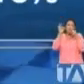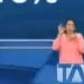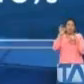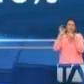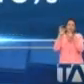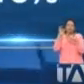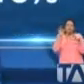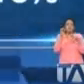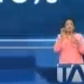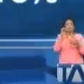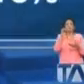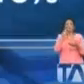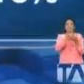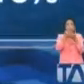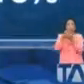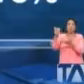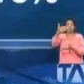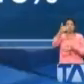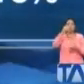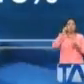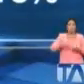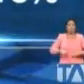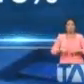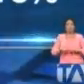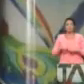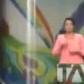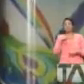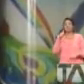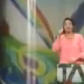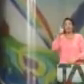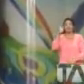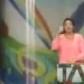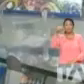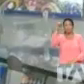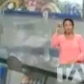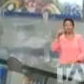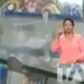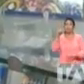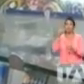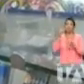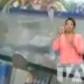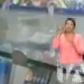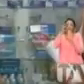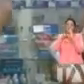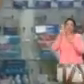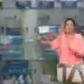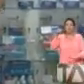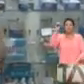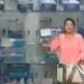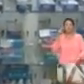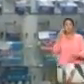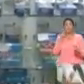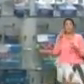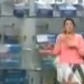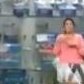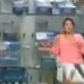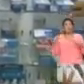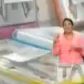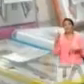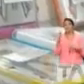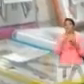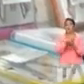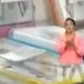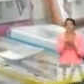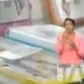productos ya no cancelará el 10% de arancel, sino el 5%. Aquí están algunos artículos de oficina y escolares. Horacio Regalado